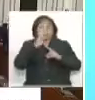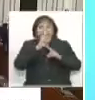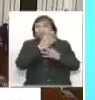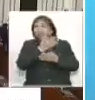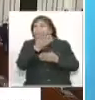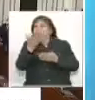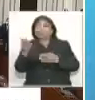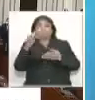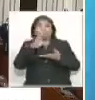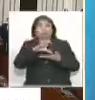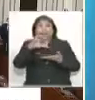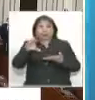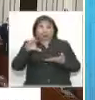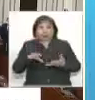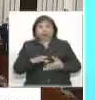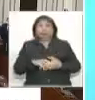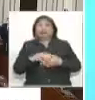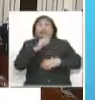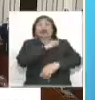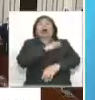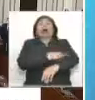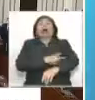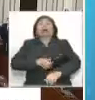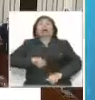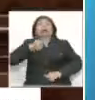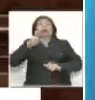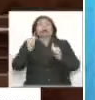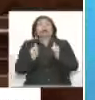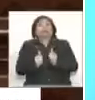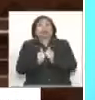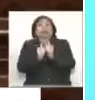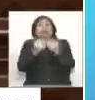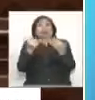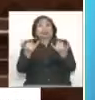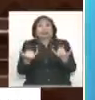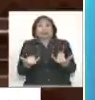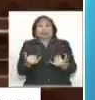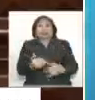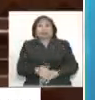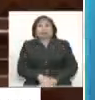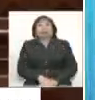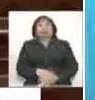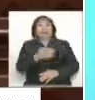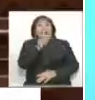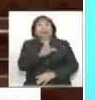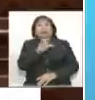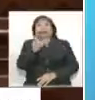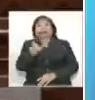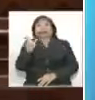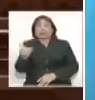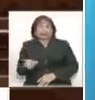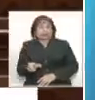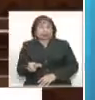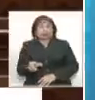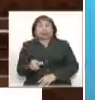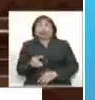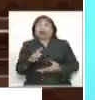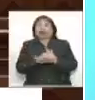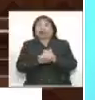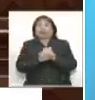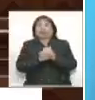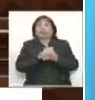pronto o muy técnicos? es que el tema es, no es lo que nosotros quisiéramos, sino los políticos actúan según lo que